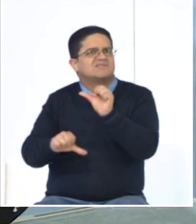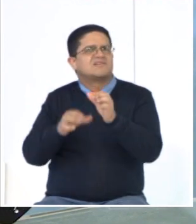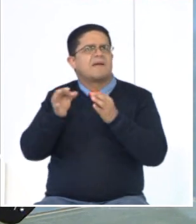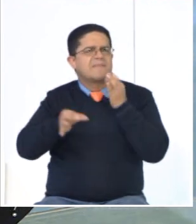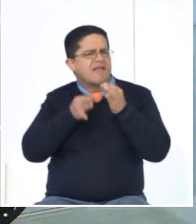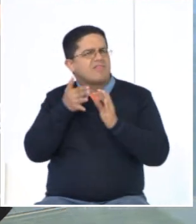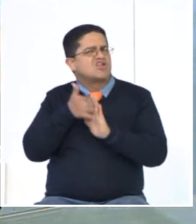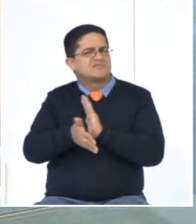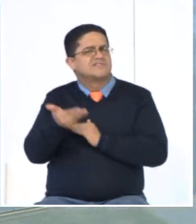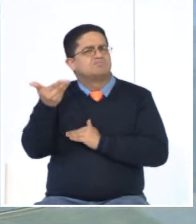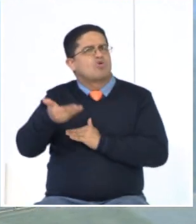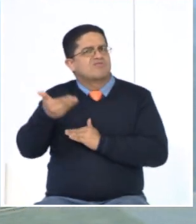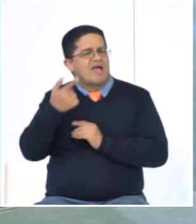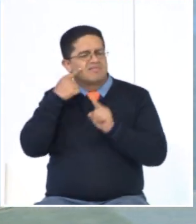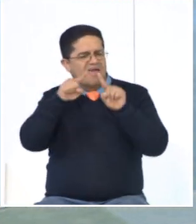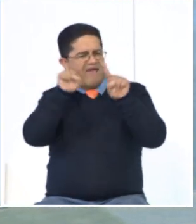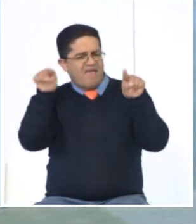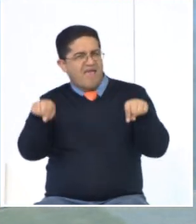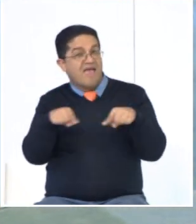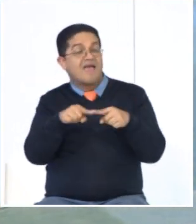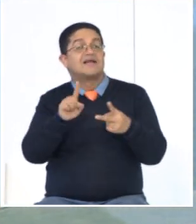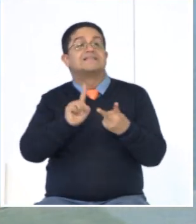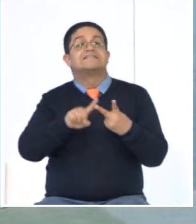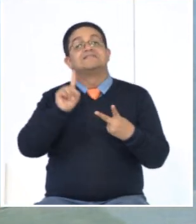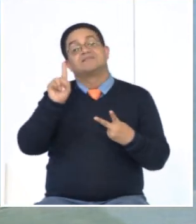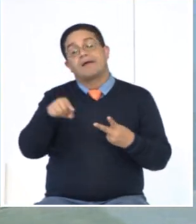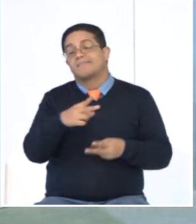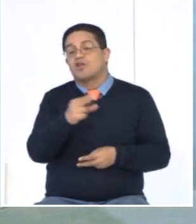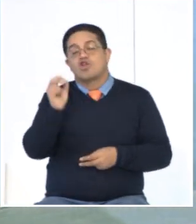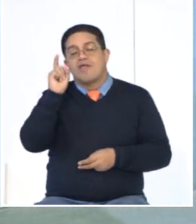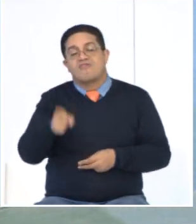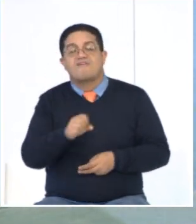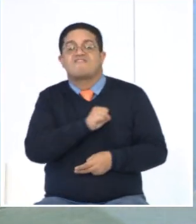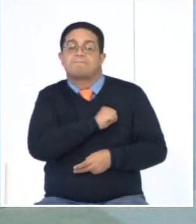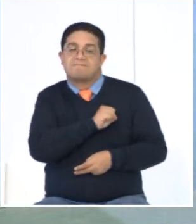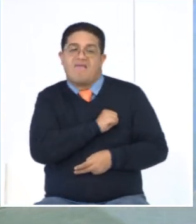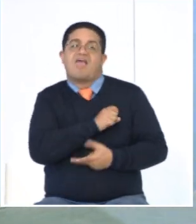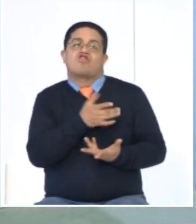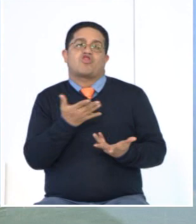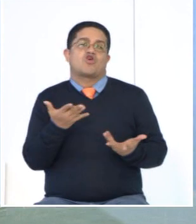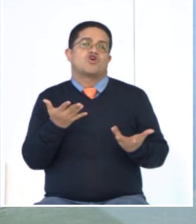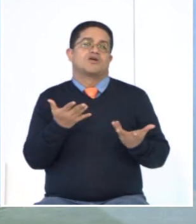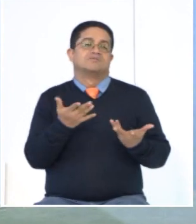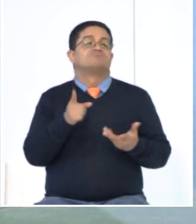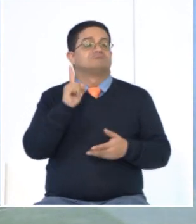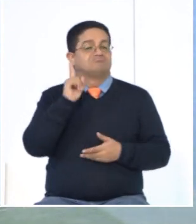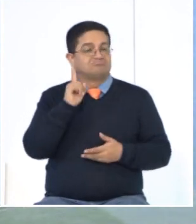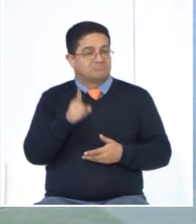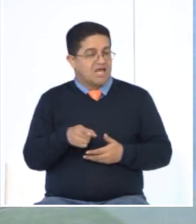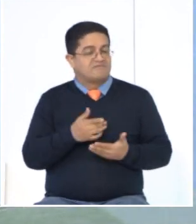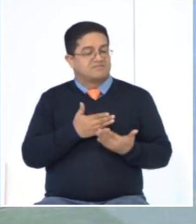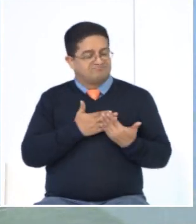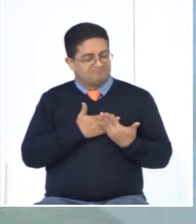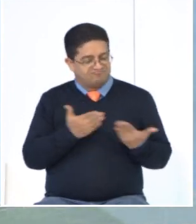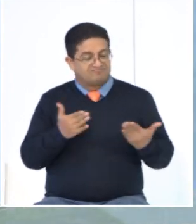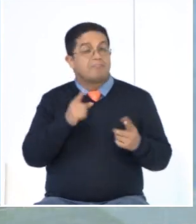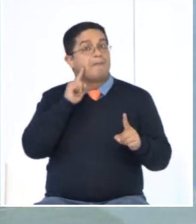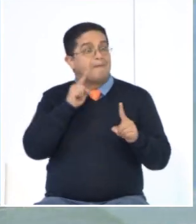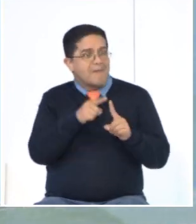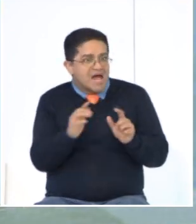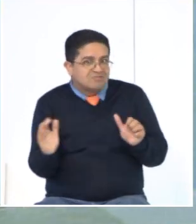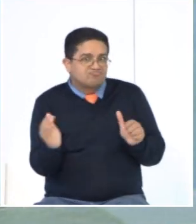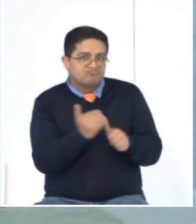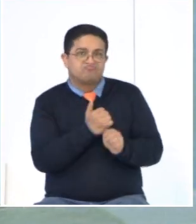importancia de los estudios de imágenes y además no tenerle miedo a este tipo de estudios, sino realmente poner también nuestra voluntad para un